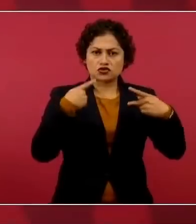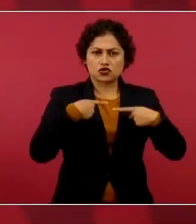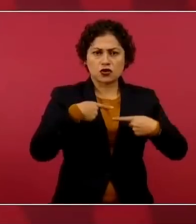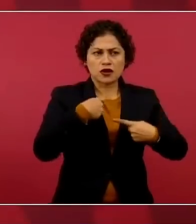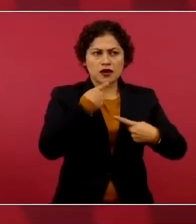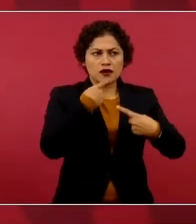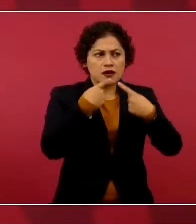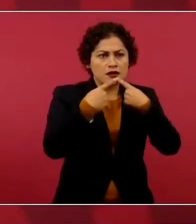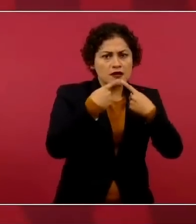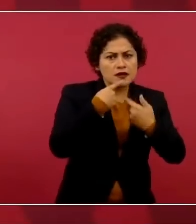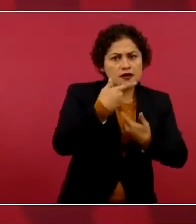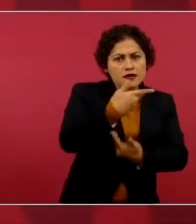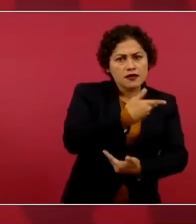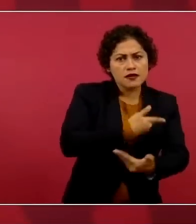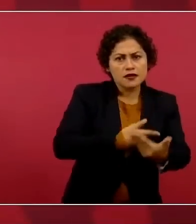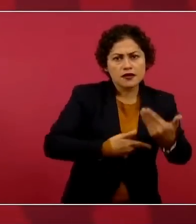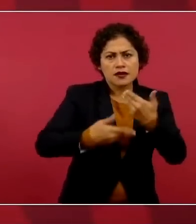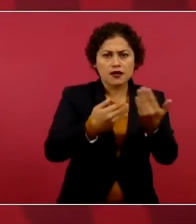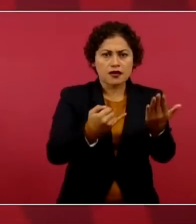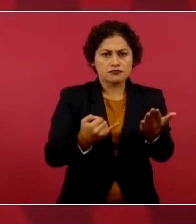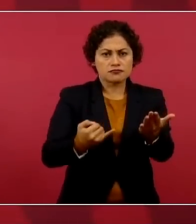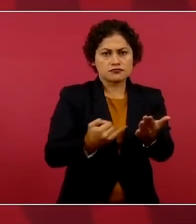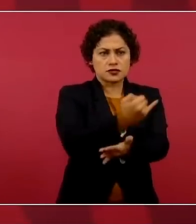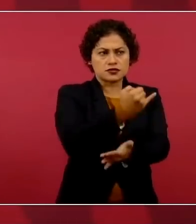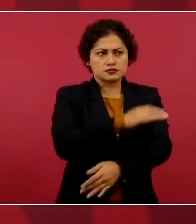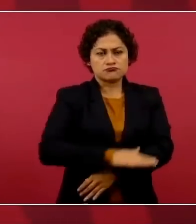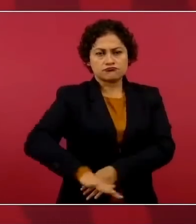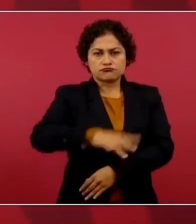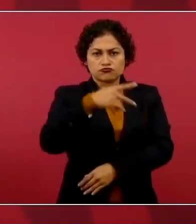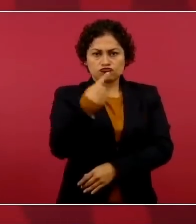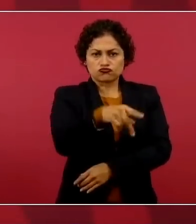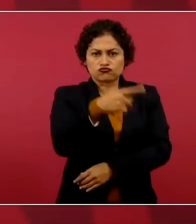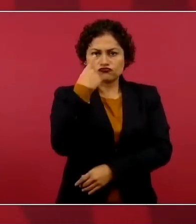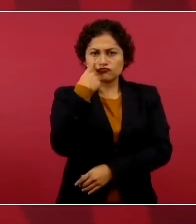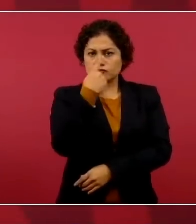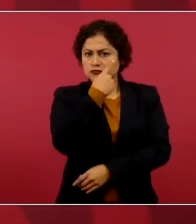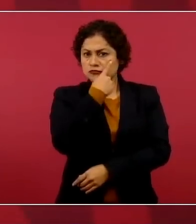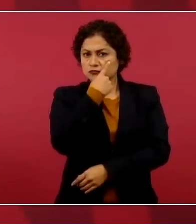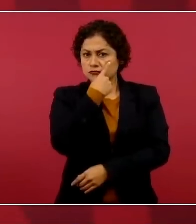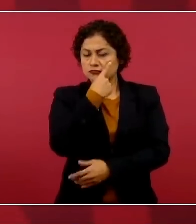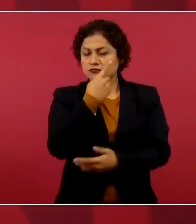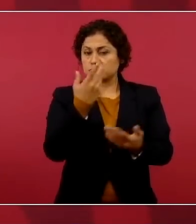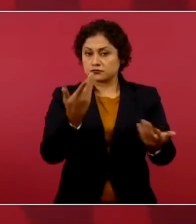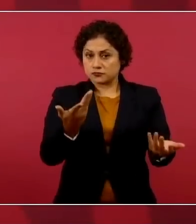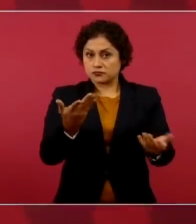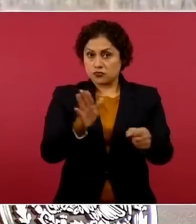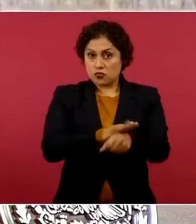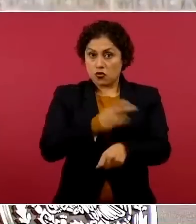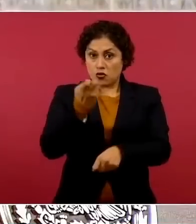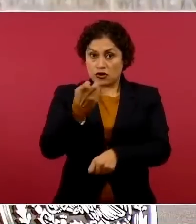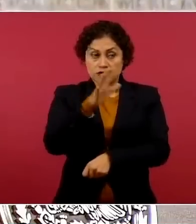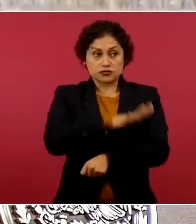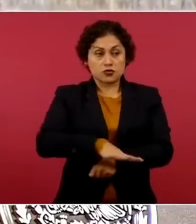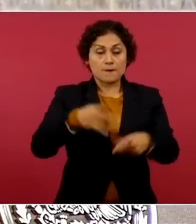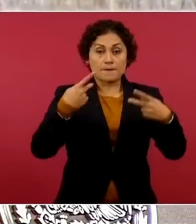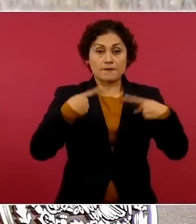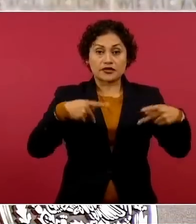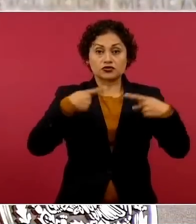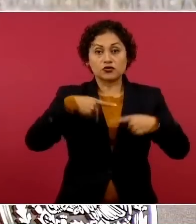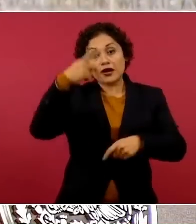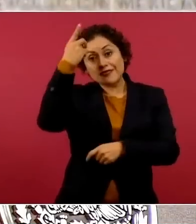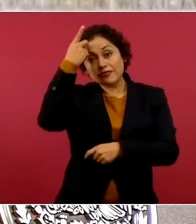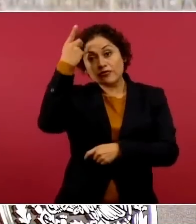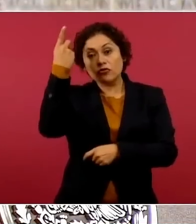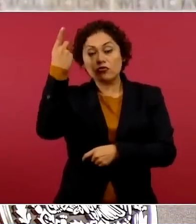en todo momento el derecho a cambiar la forma de su gobierno. El pueblo es el